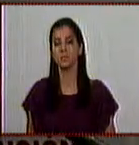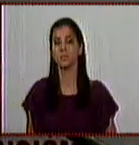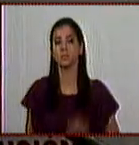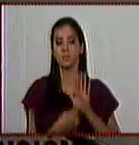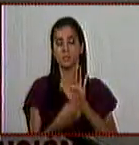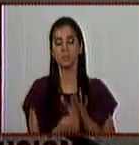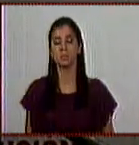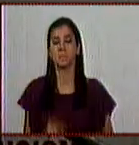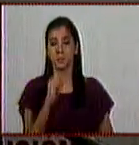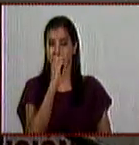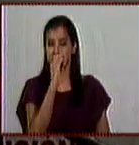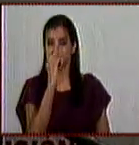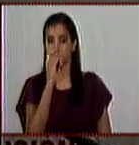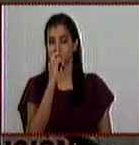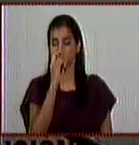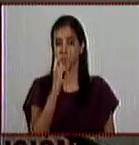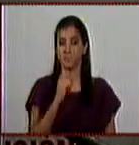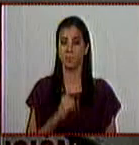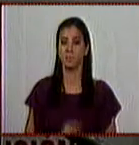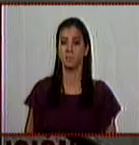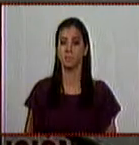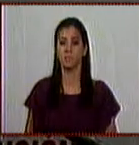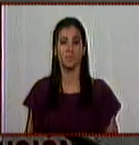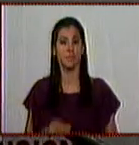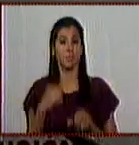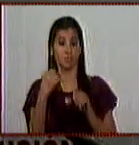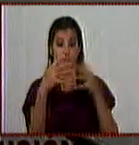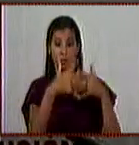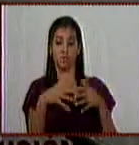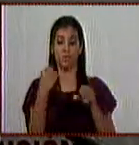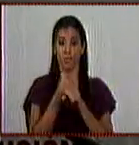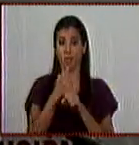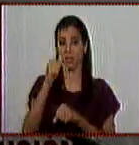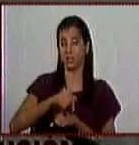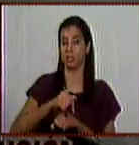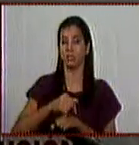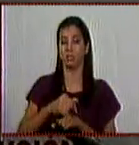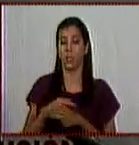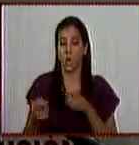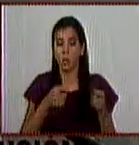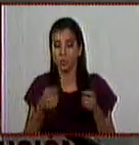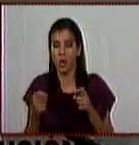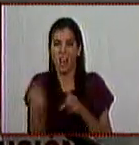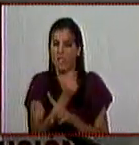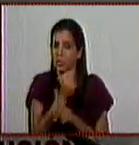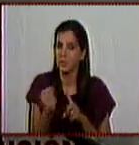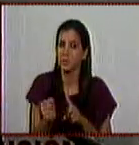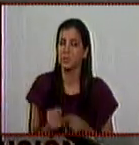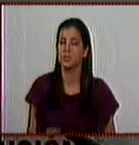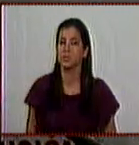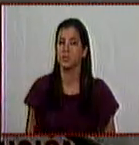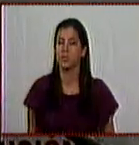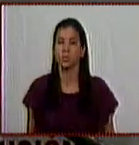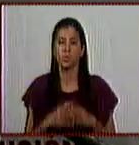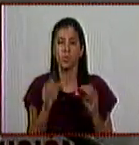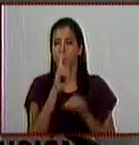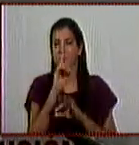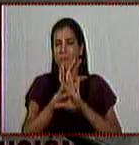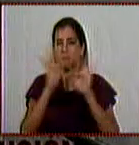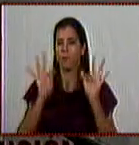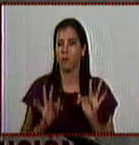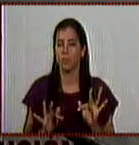anteriormente de una laboriosa construcción del imperio el monopolio y El dominio de la violencia toda una